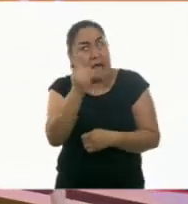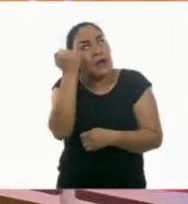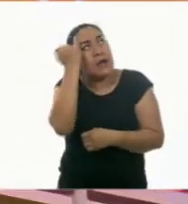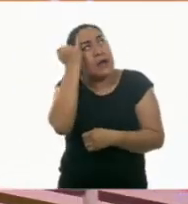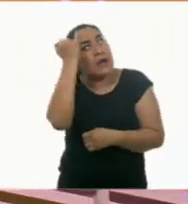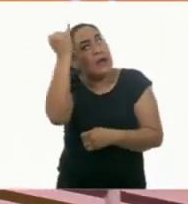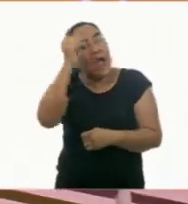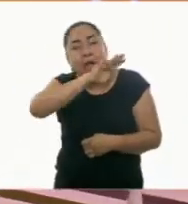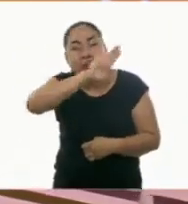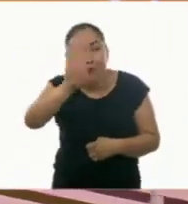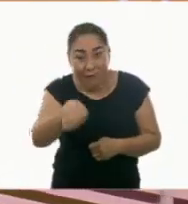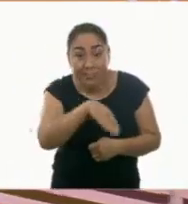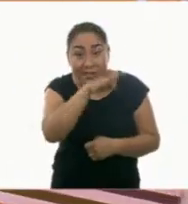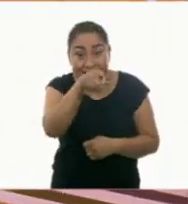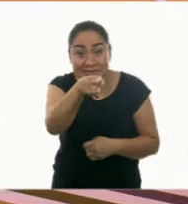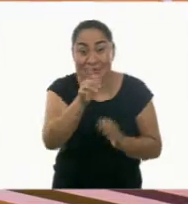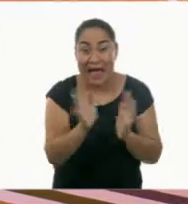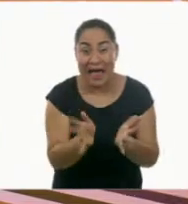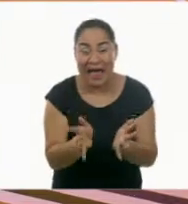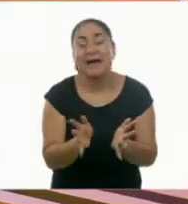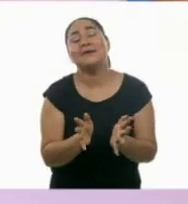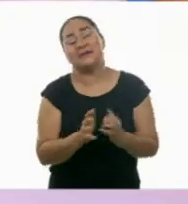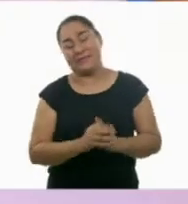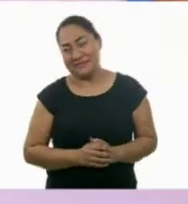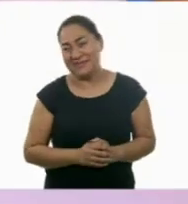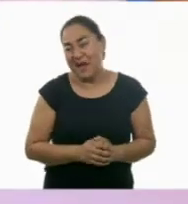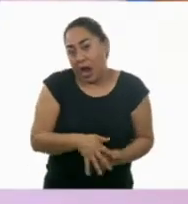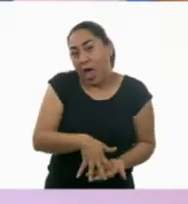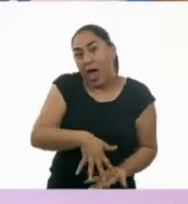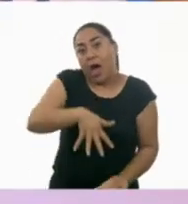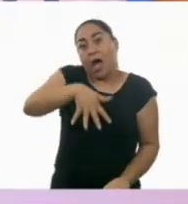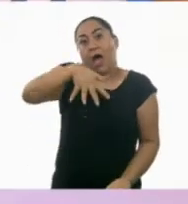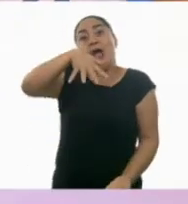casa, un elefante muy grande.